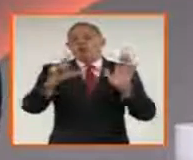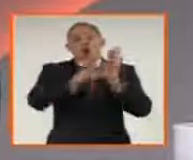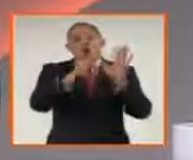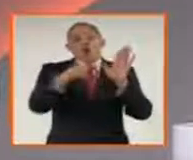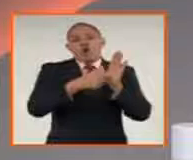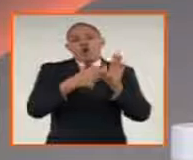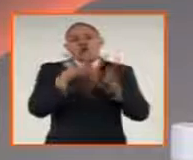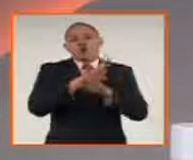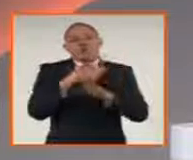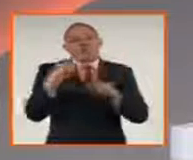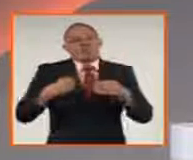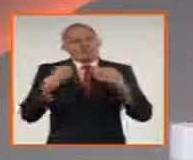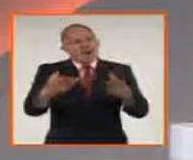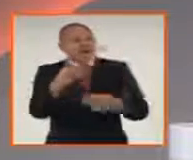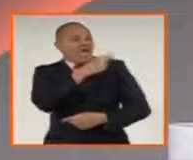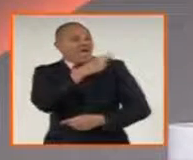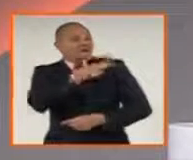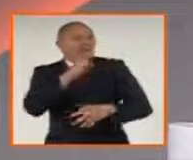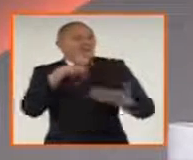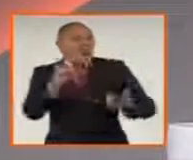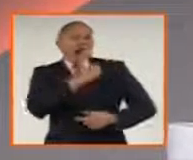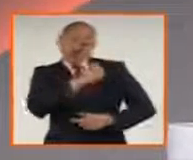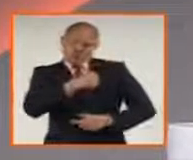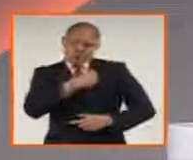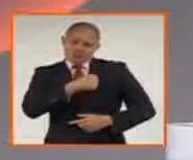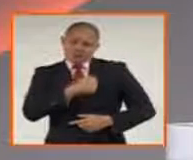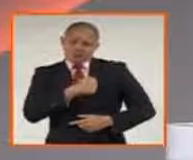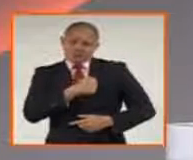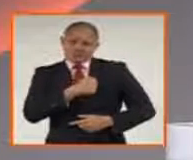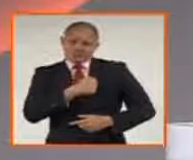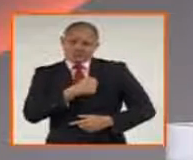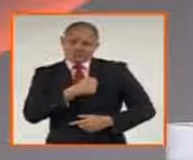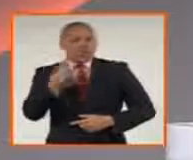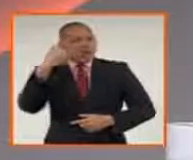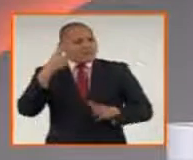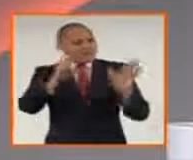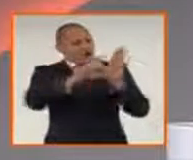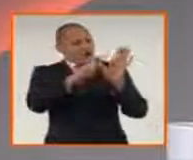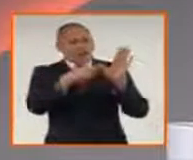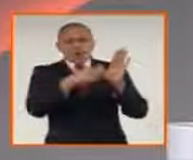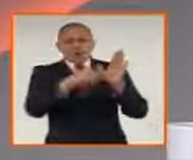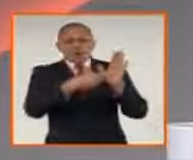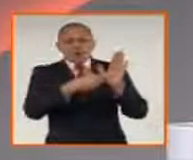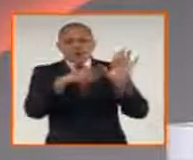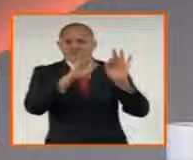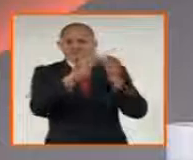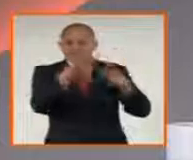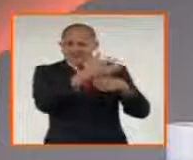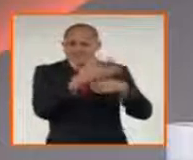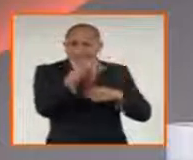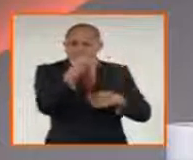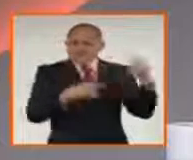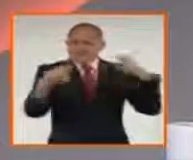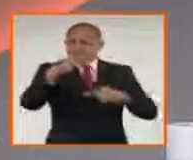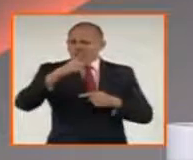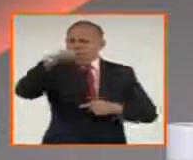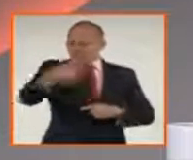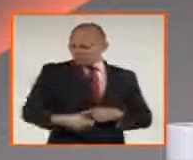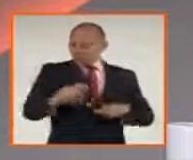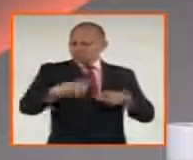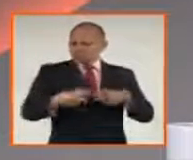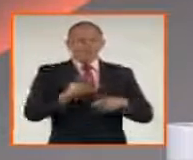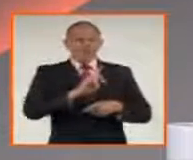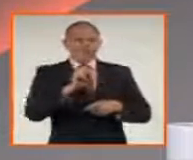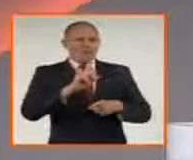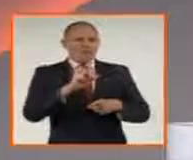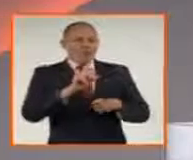¿no? Pero digamos que la obligación de dar alimentos existe porque en las familias hay afectos, pero también puede haber